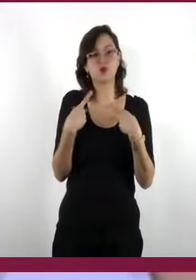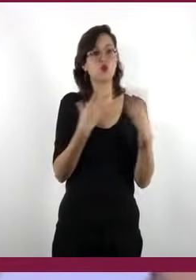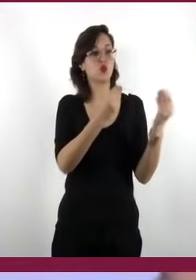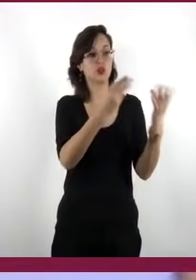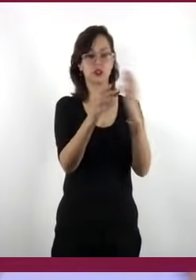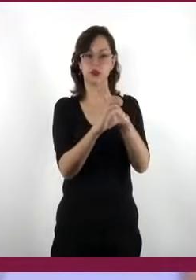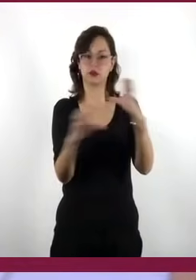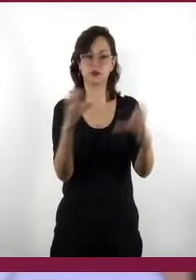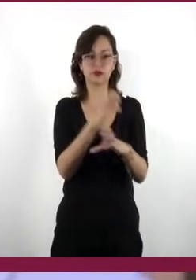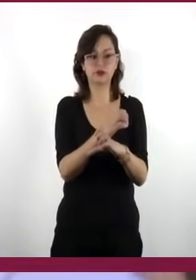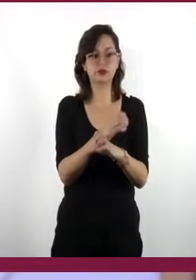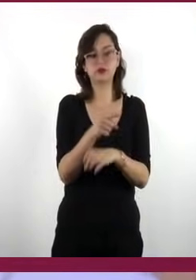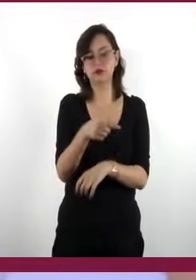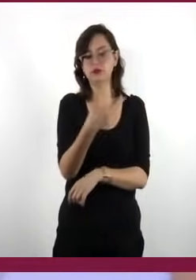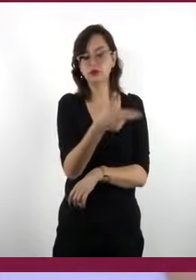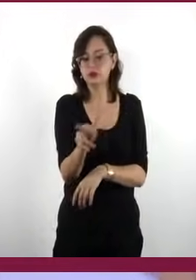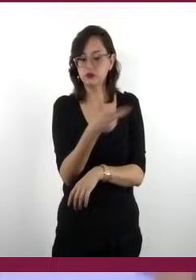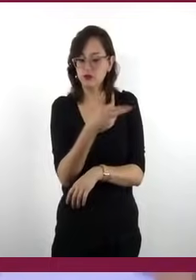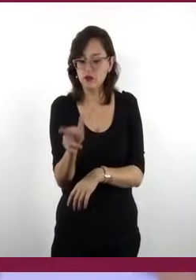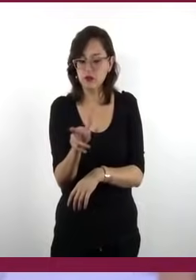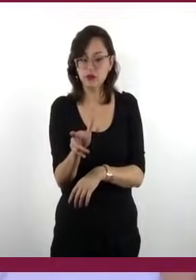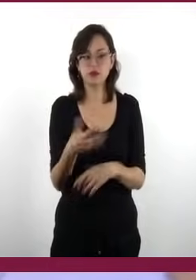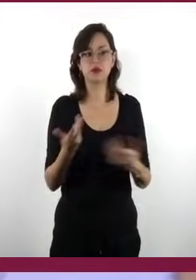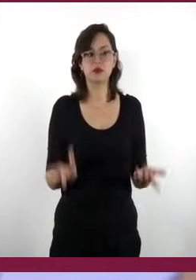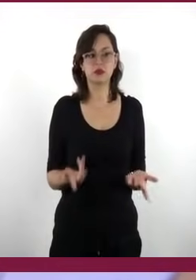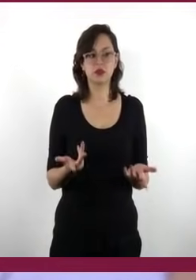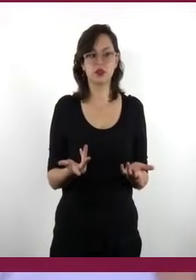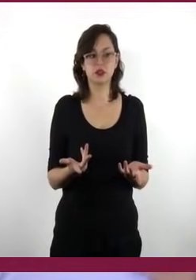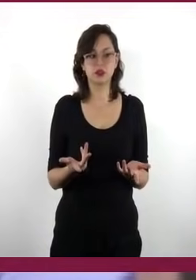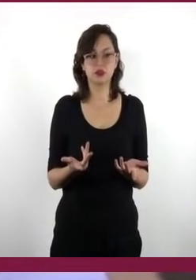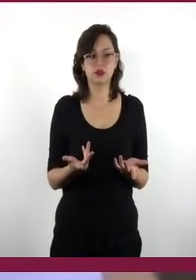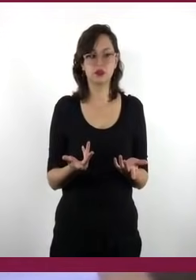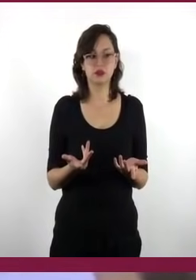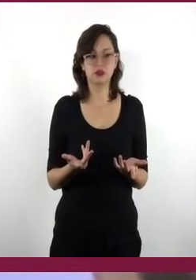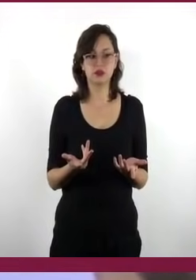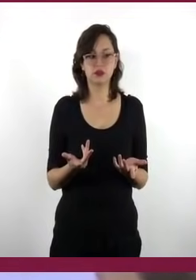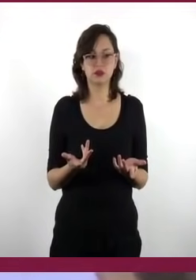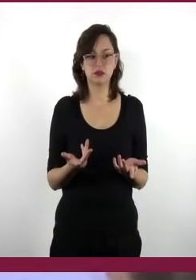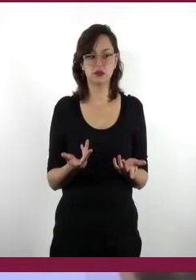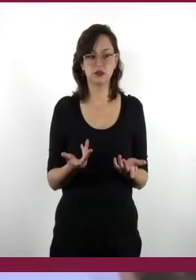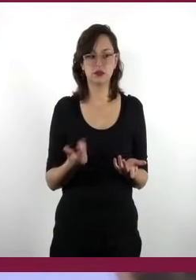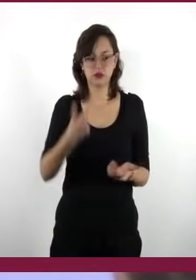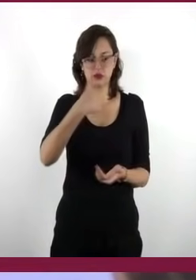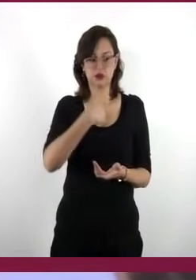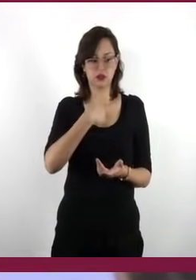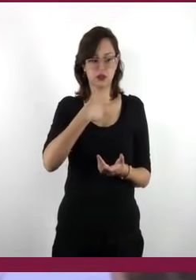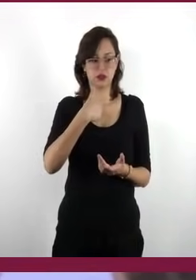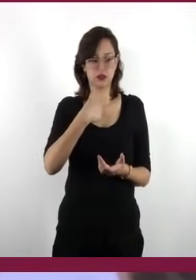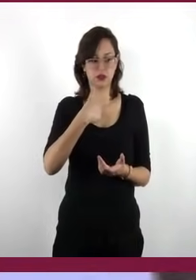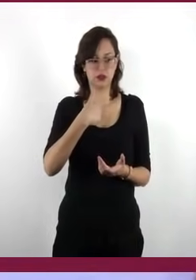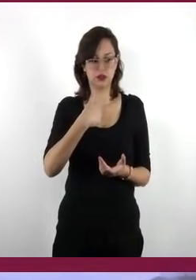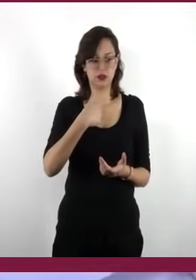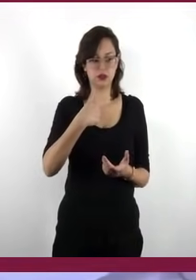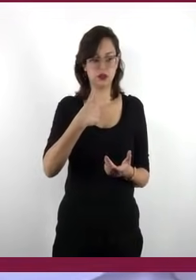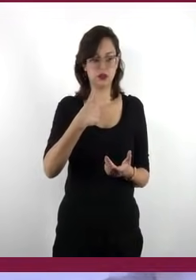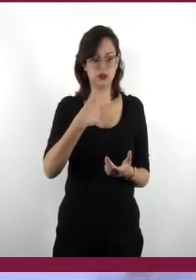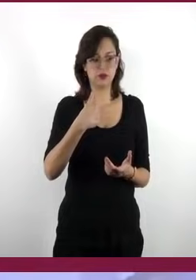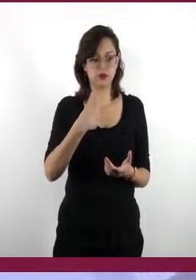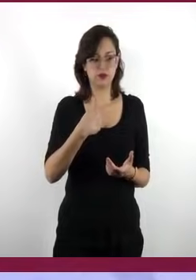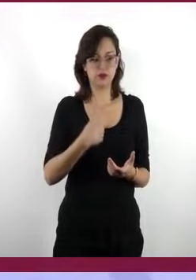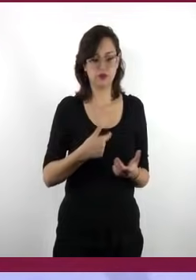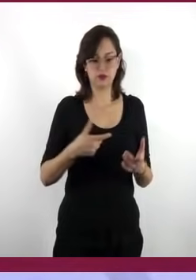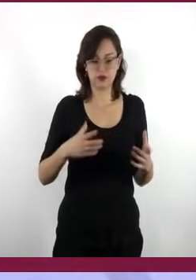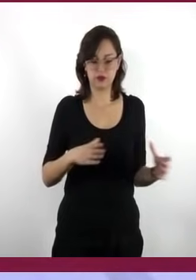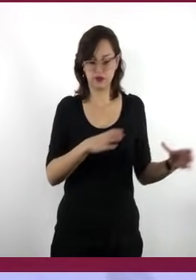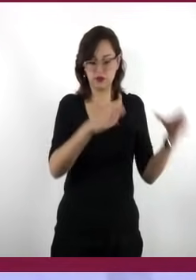cosas. Y cuando tú vas a un restaurante, te comes como de... Tú comes donde